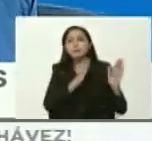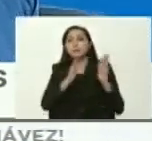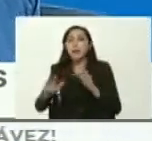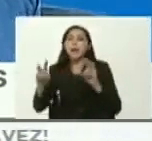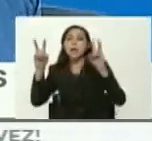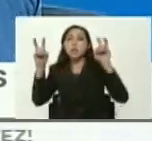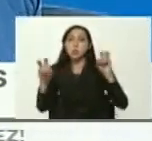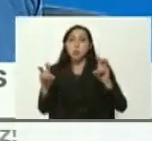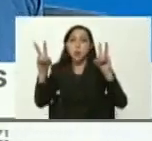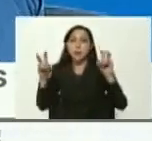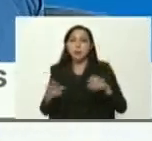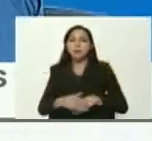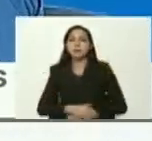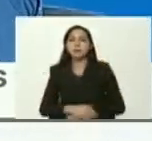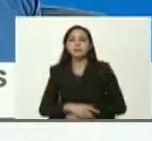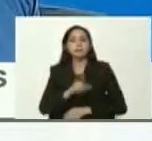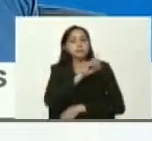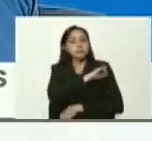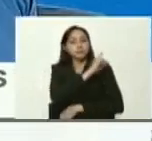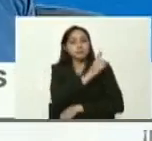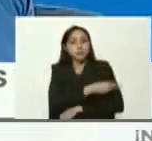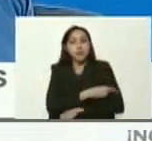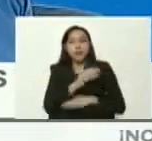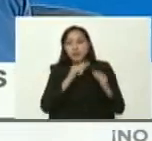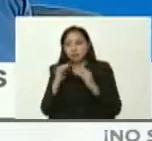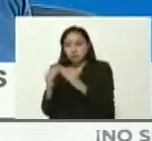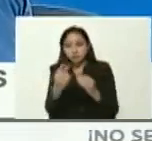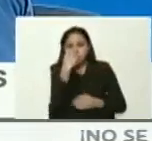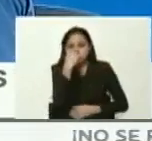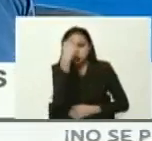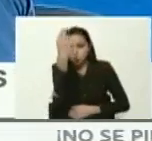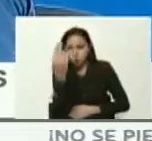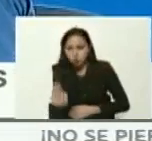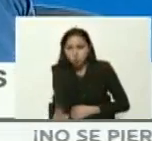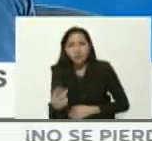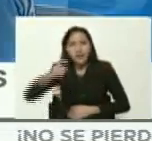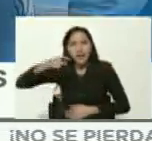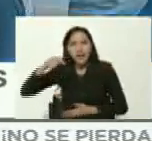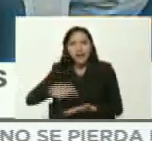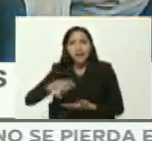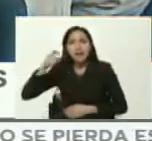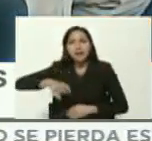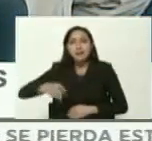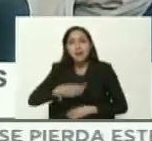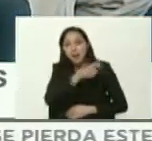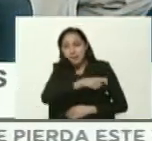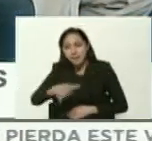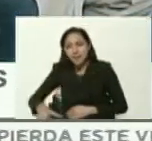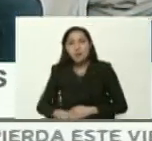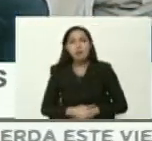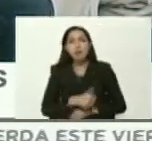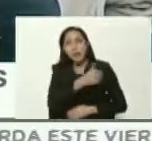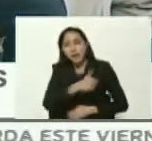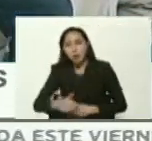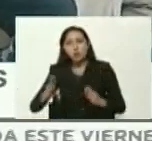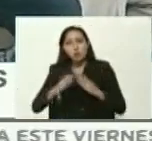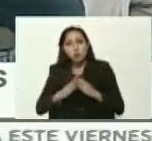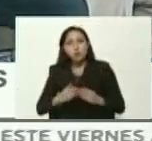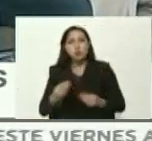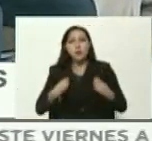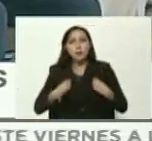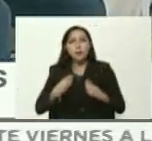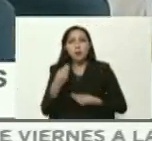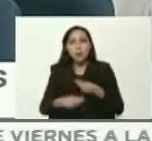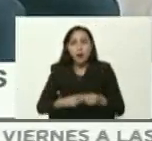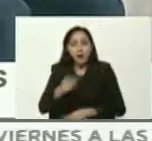en esa nueva fase, fortalecer el casa por casa, ir a buscar la necesidad del pueblo en cada uno de los hogares, con toda la fuerza